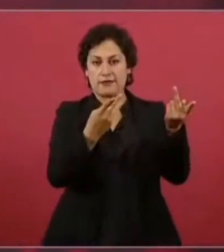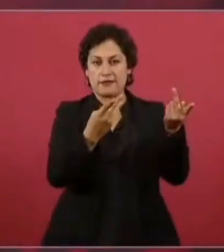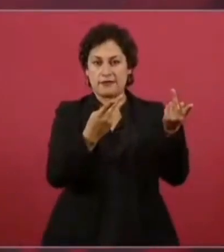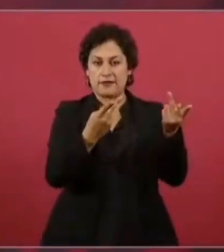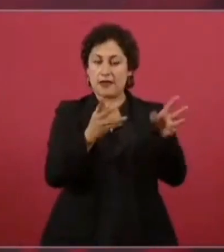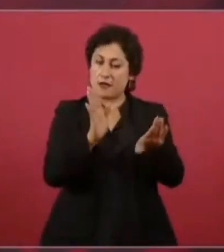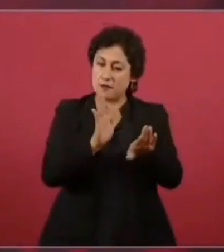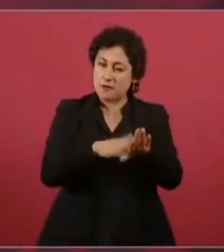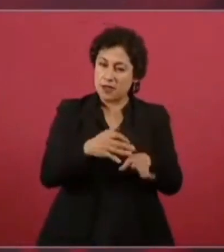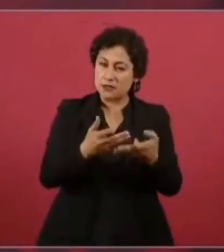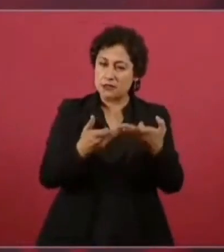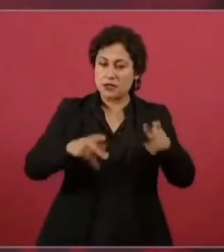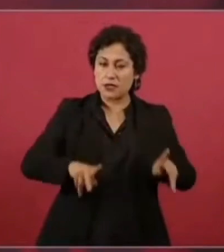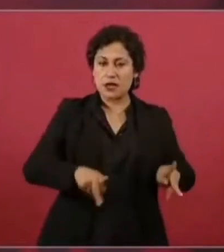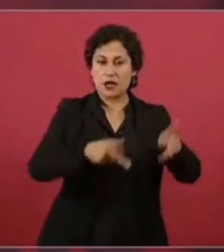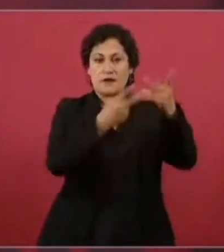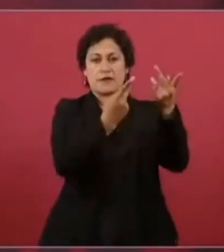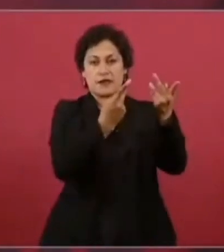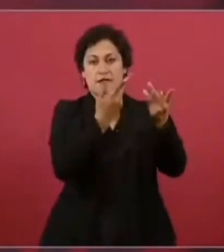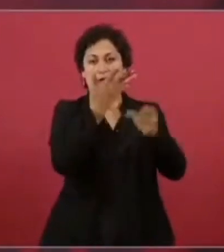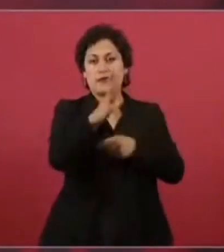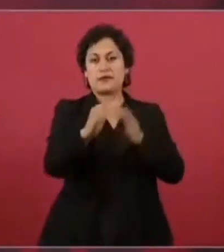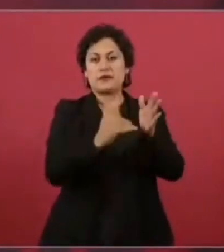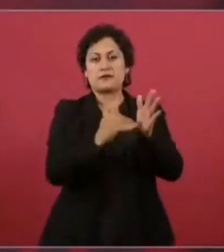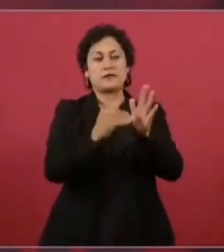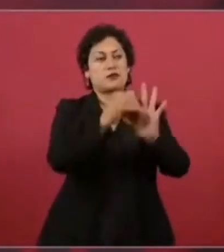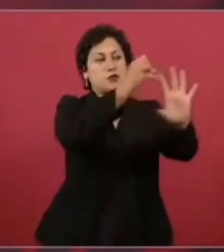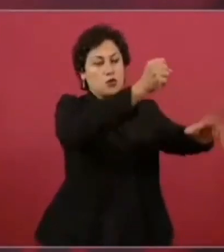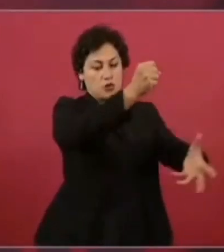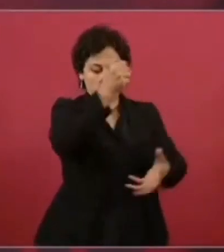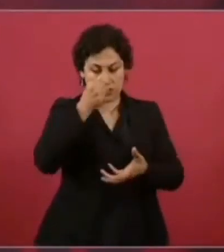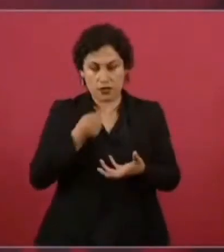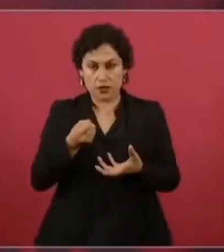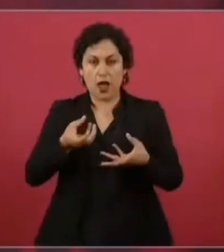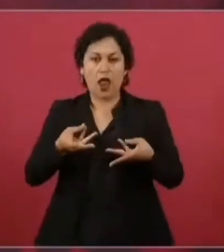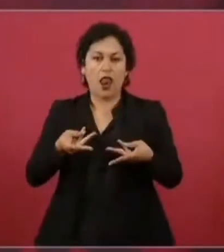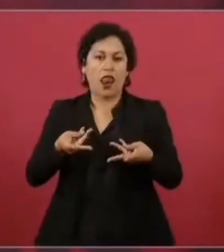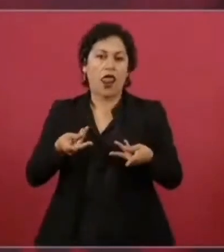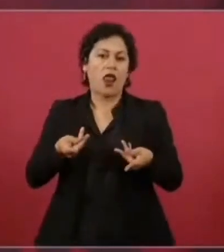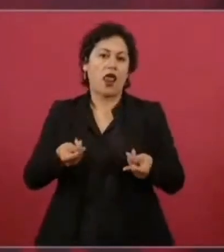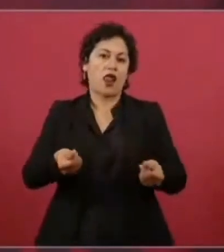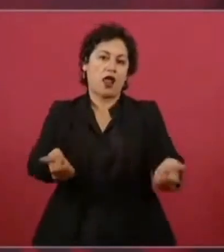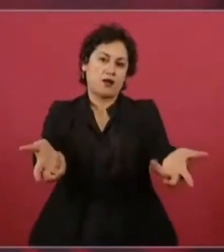otra extensión del territorio, en 10 millones y derrocha todo el dinero.